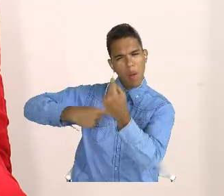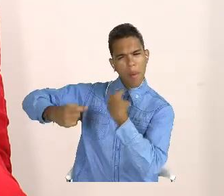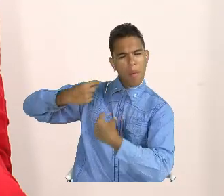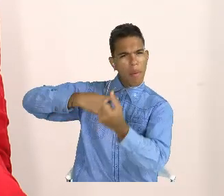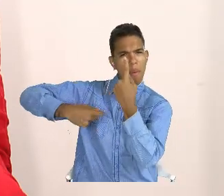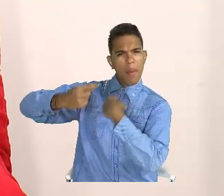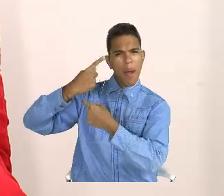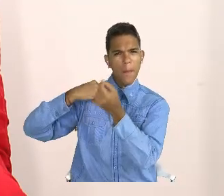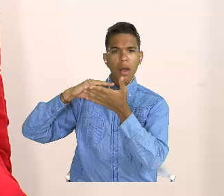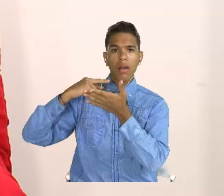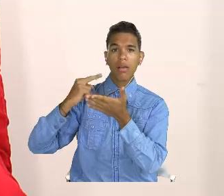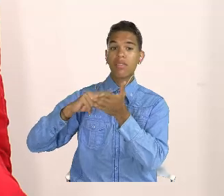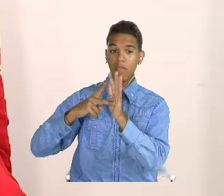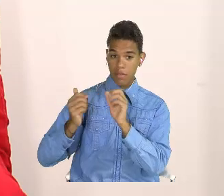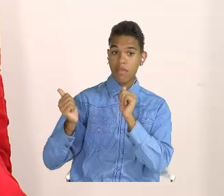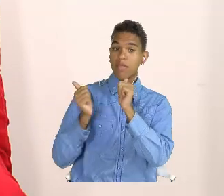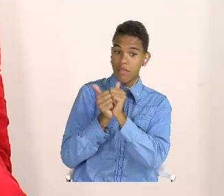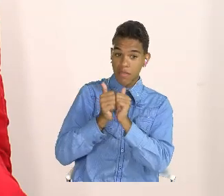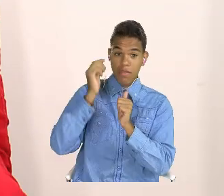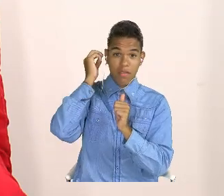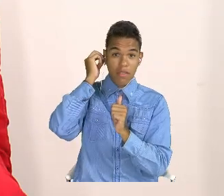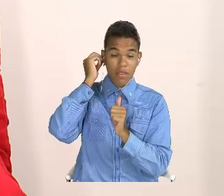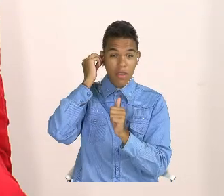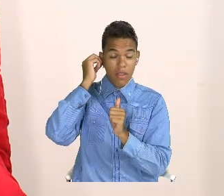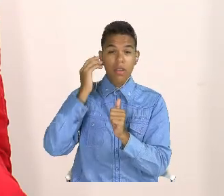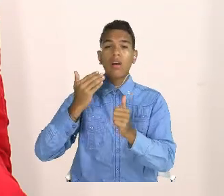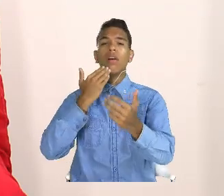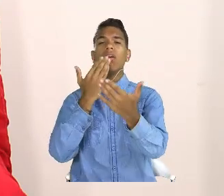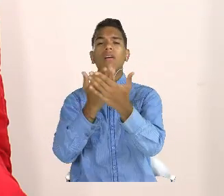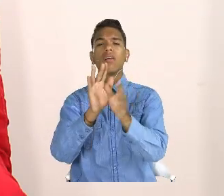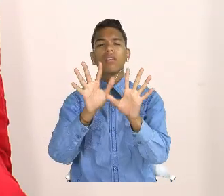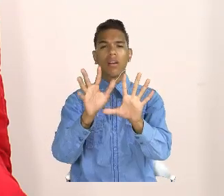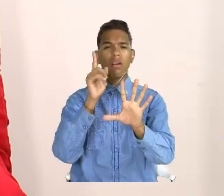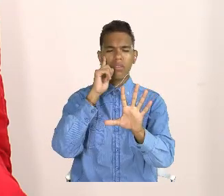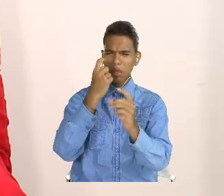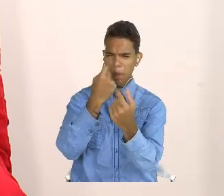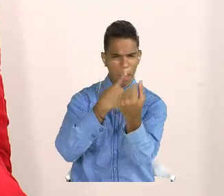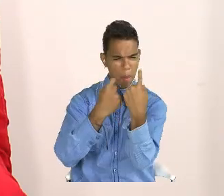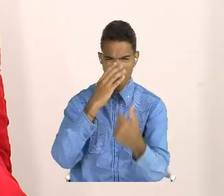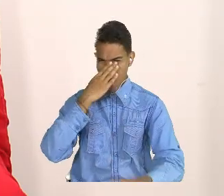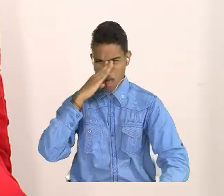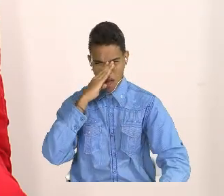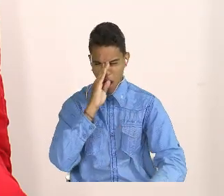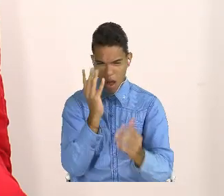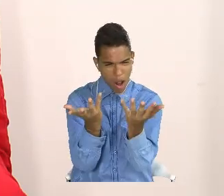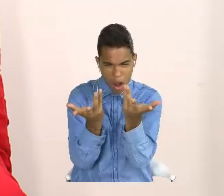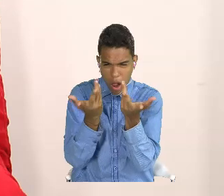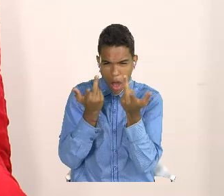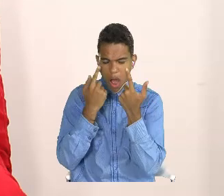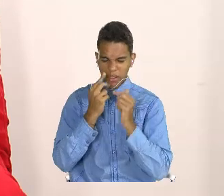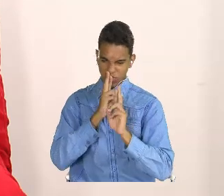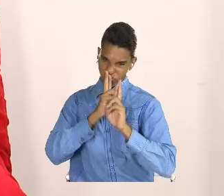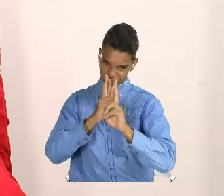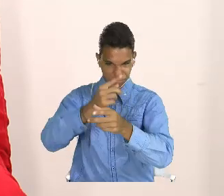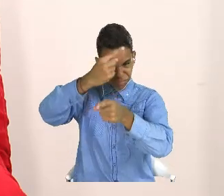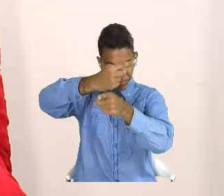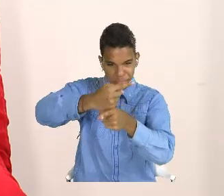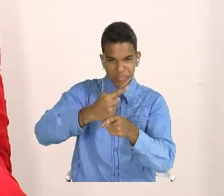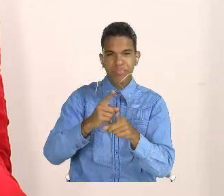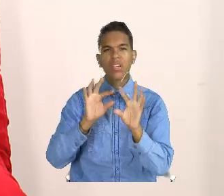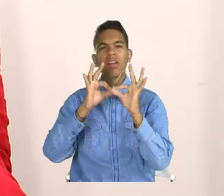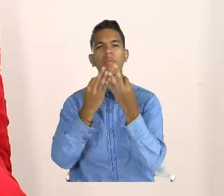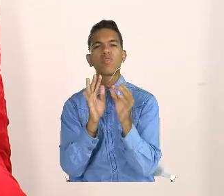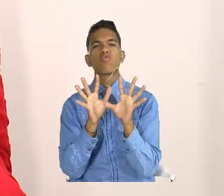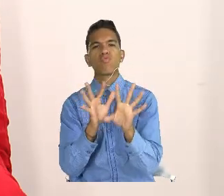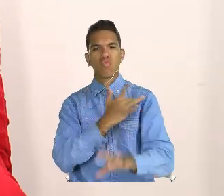ustedes muchas gracias y por supuesto estamos pendientes para resolver todas las inquietudes que tengan con respecto a la salud integral de la familia. También un